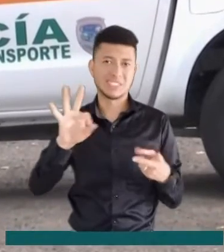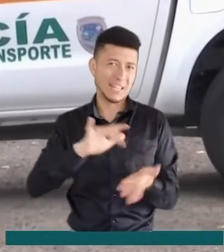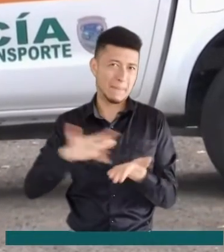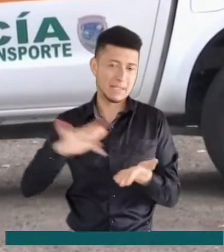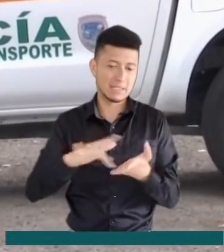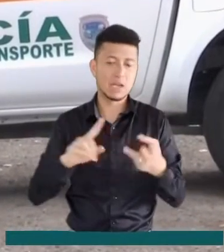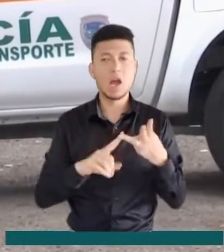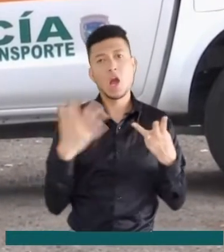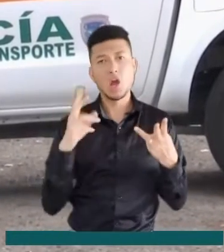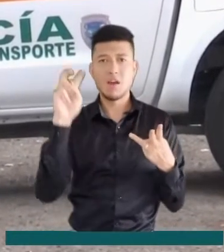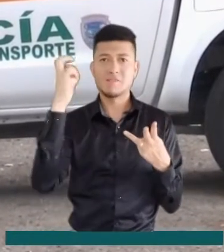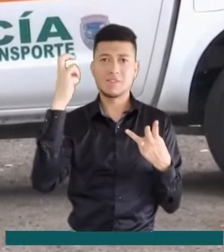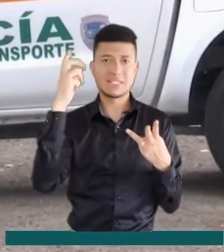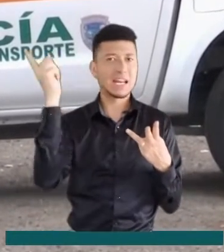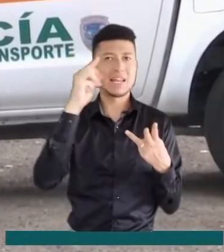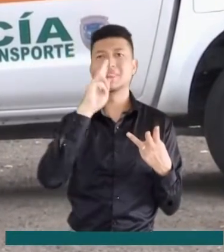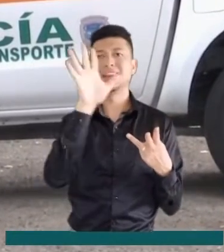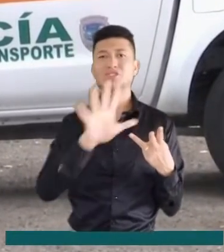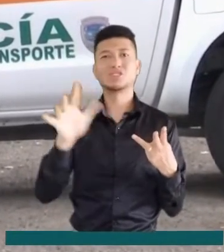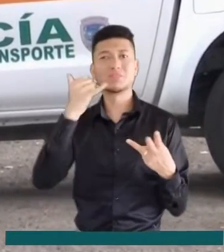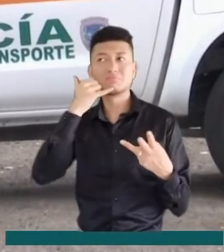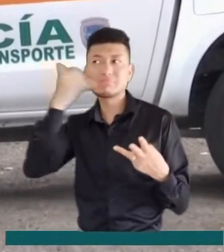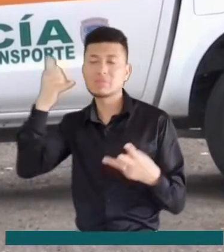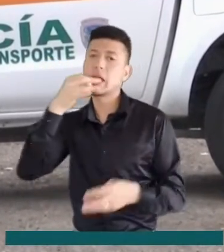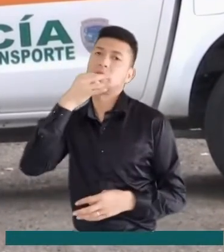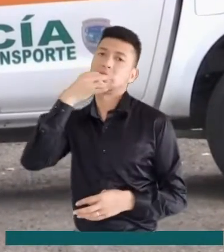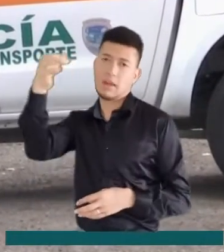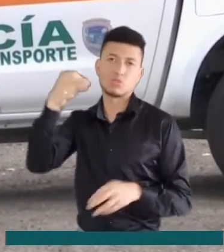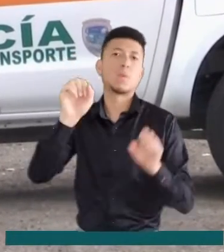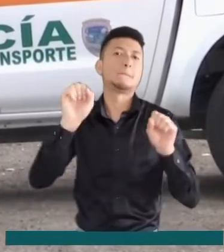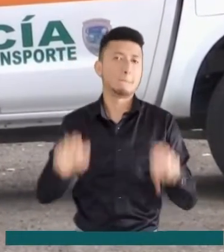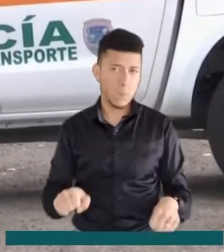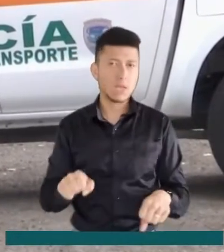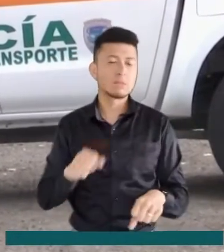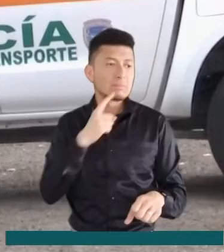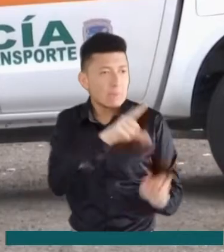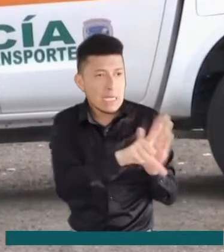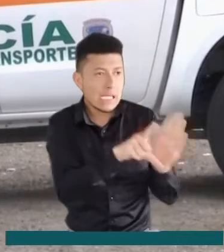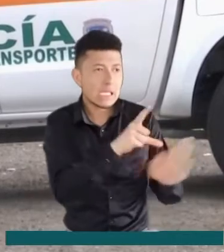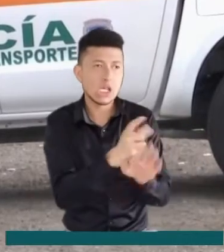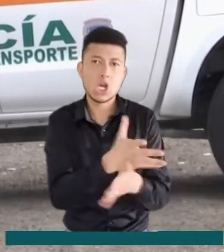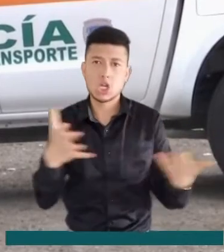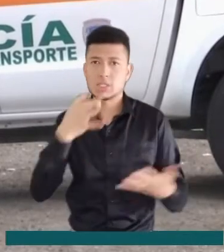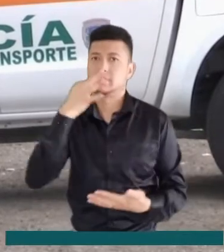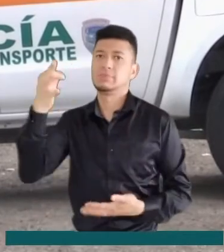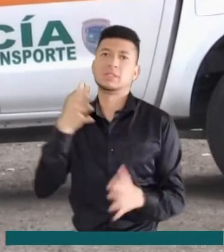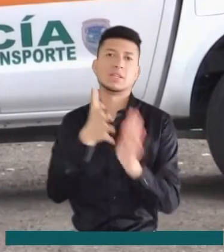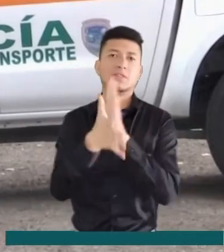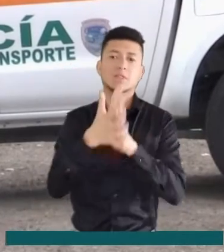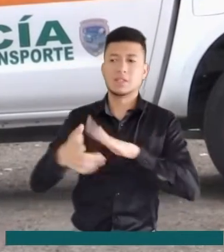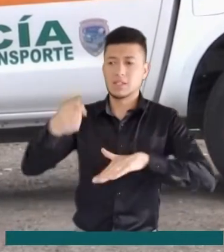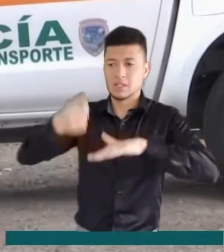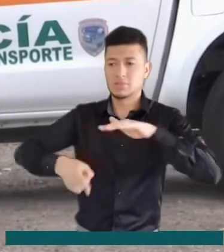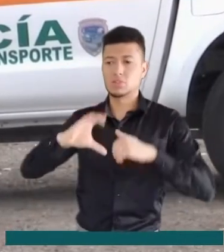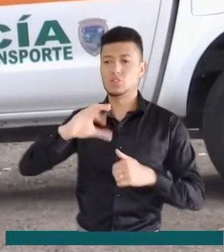emergencias 123 o con la Fiscalía General de la Nación para denunciar estos actos ilícitos.